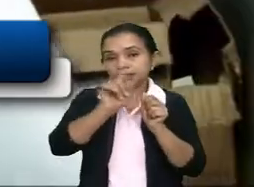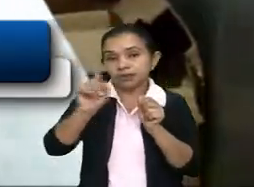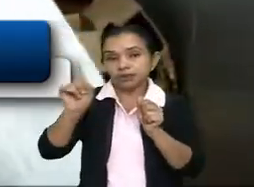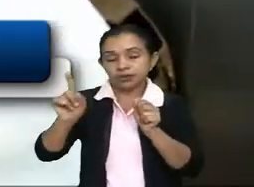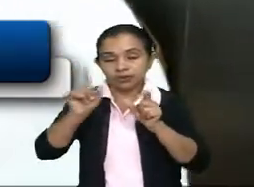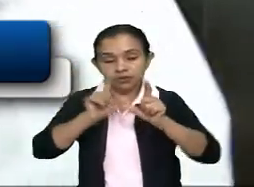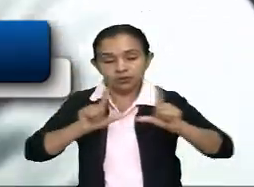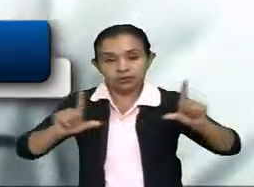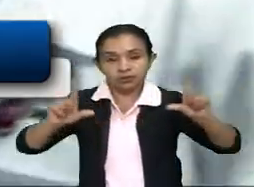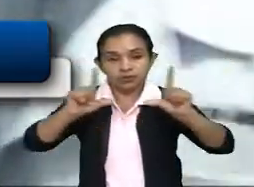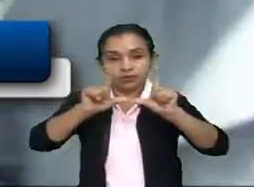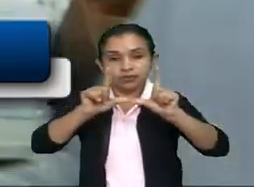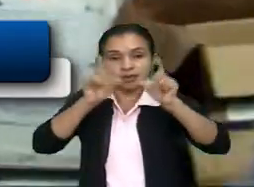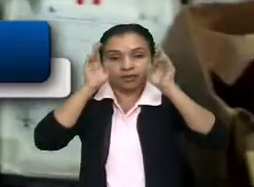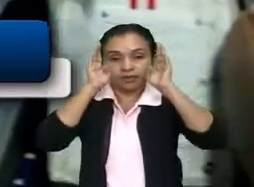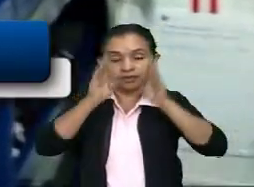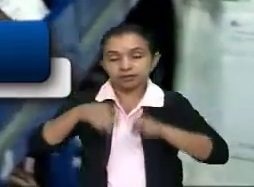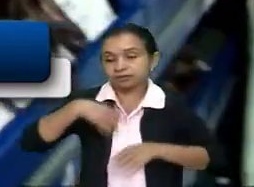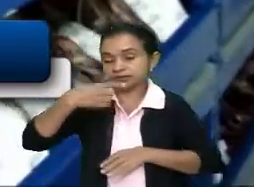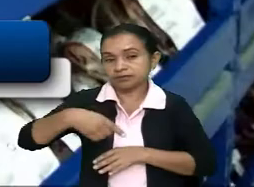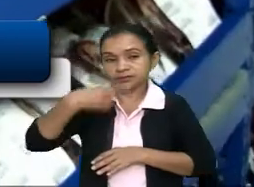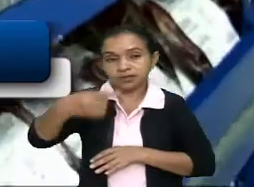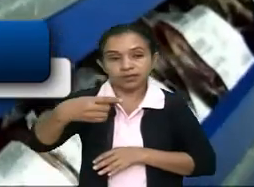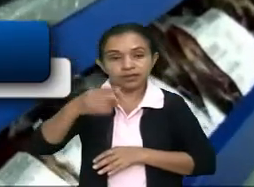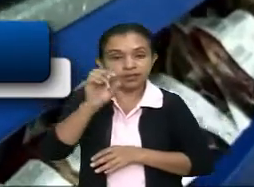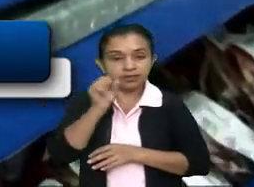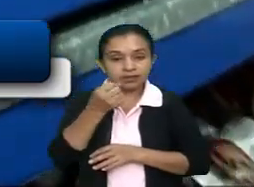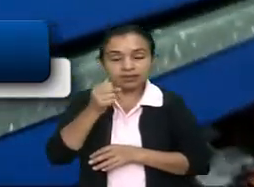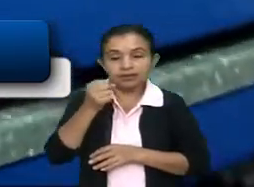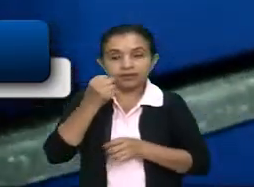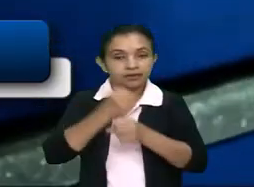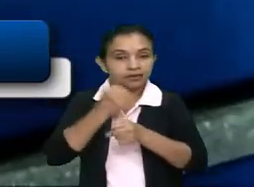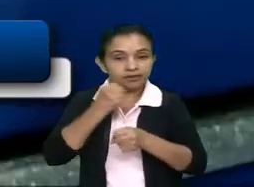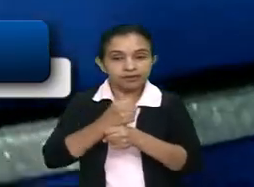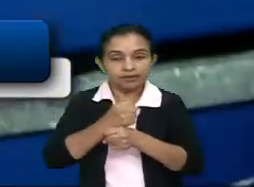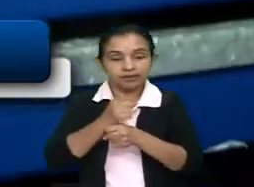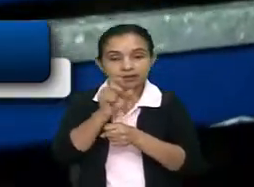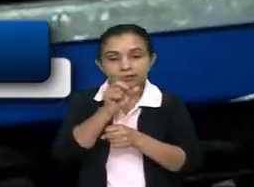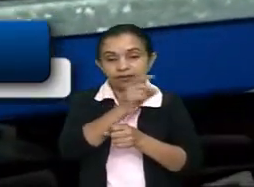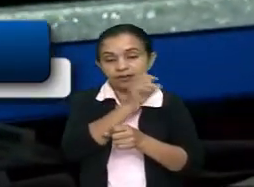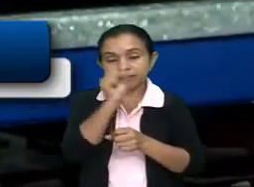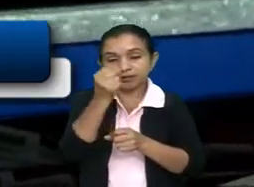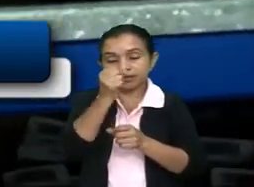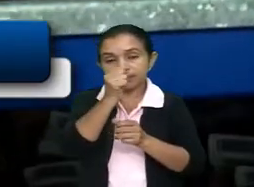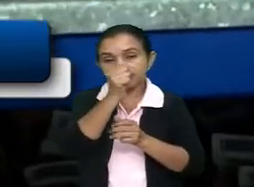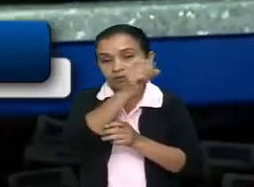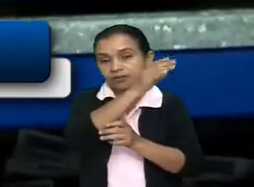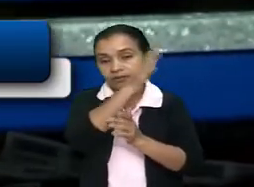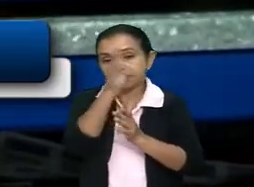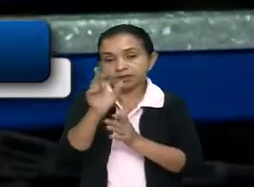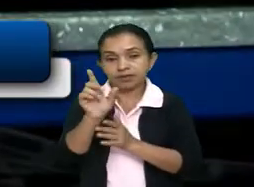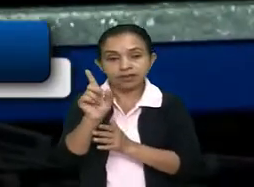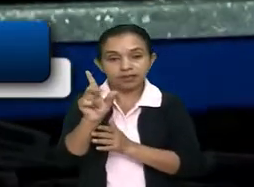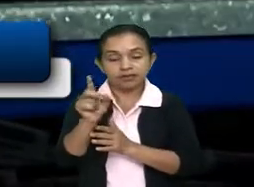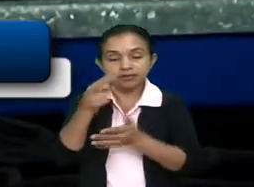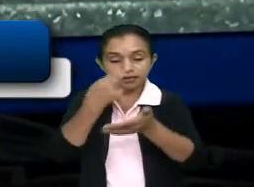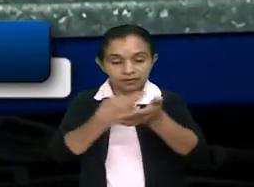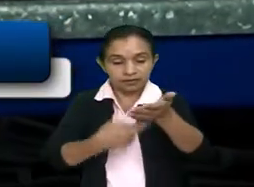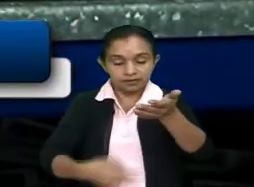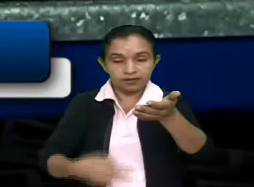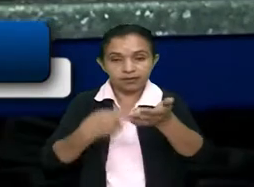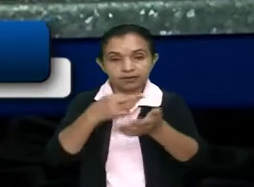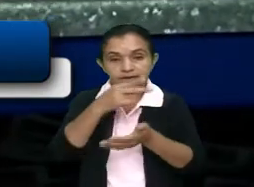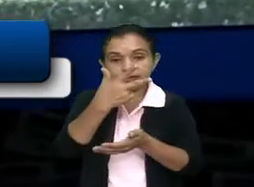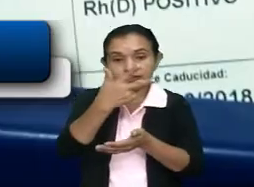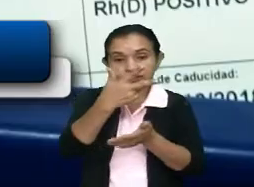que funciona todos los días de la semana incluyendo el sábado también verá hasta mediodía colectando sangre de que voy a quebrar por este de